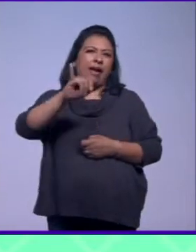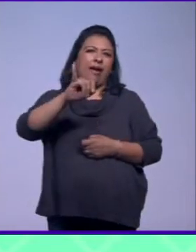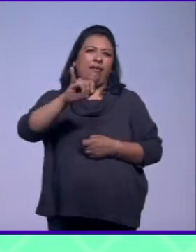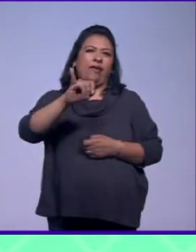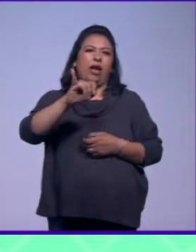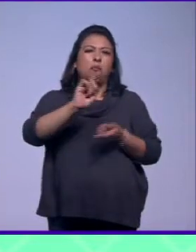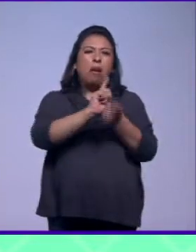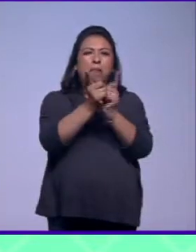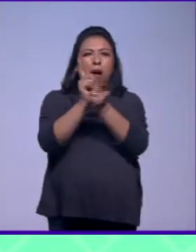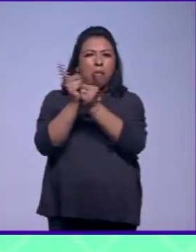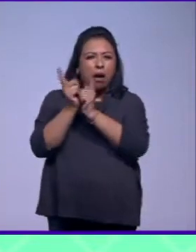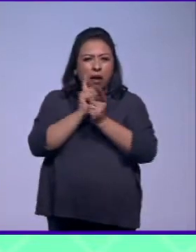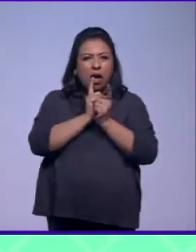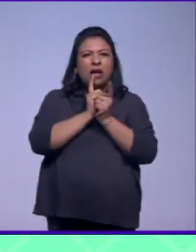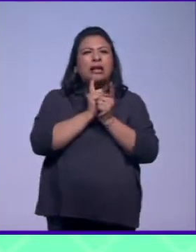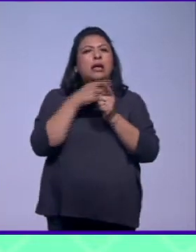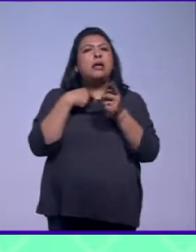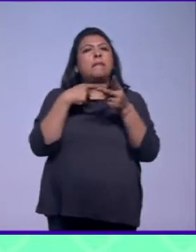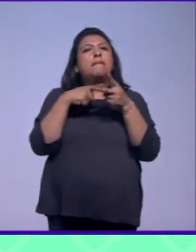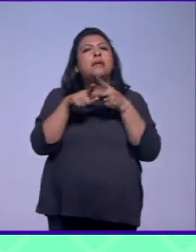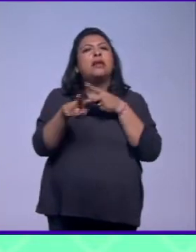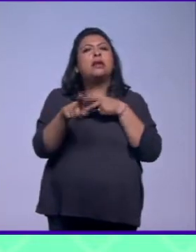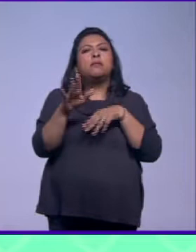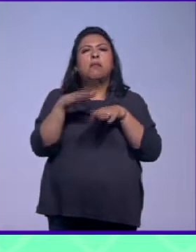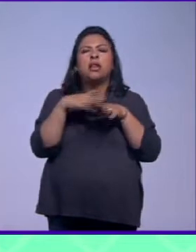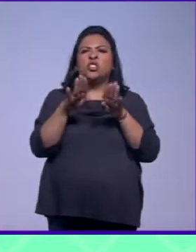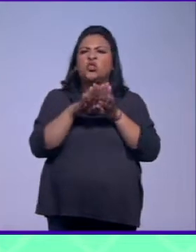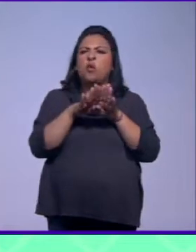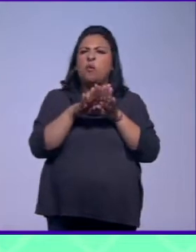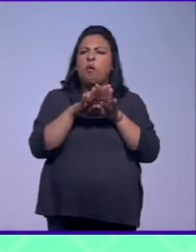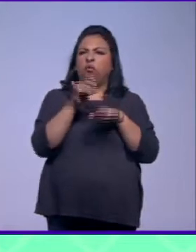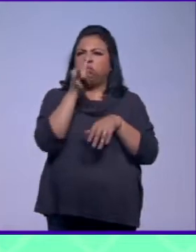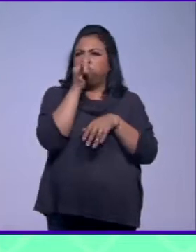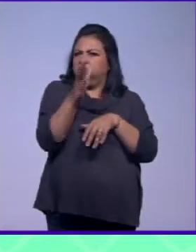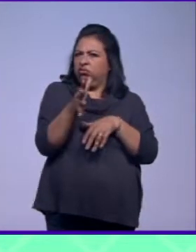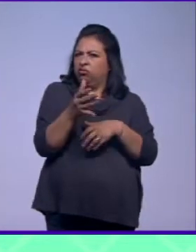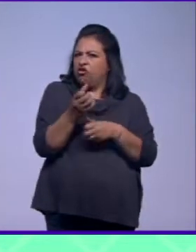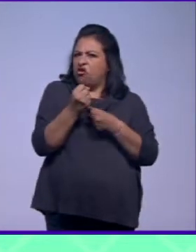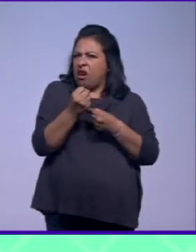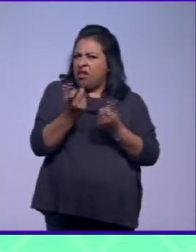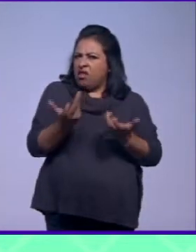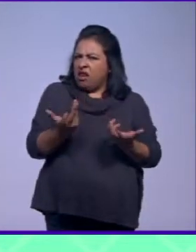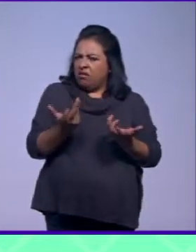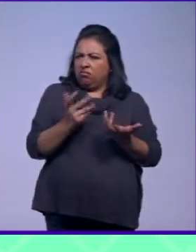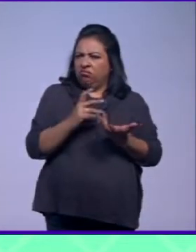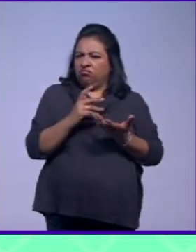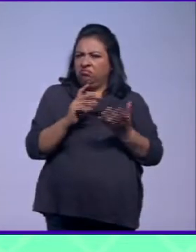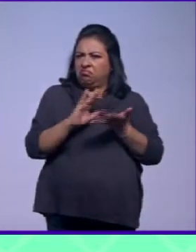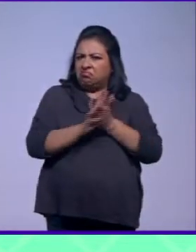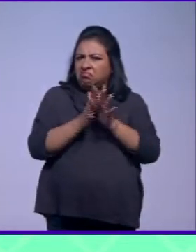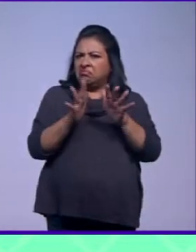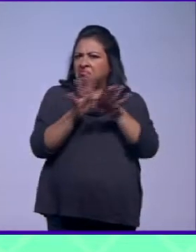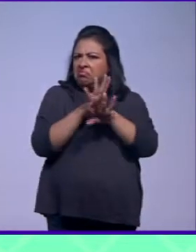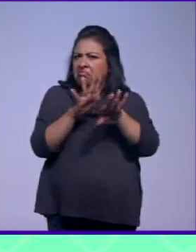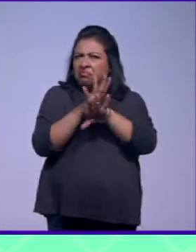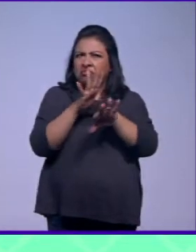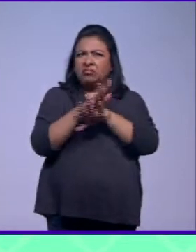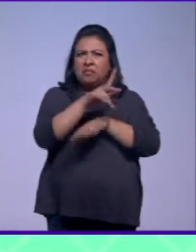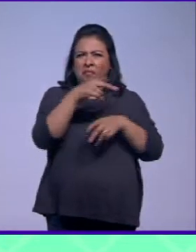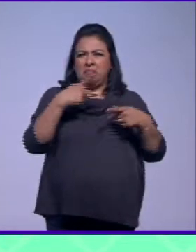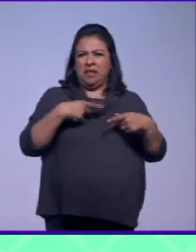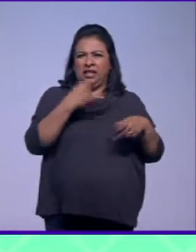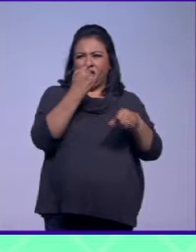se empiezan a volver más agresivas acaba el personaje de